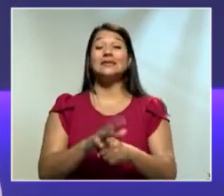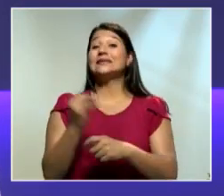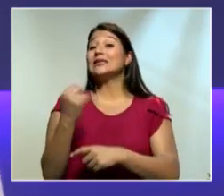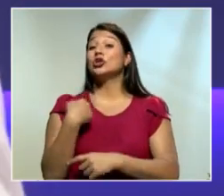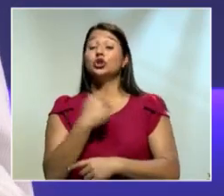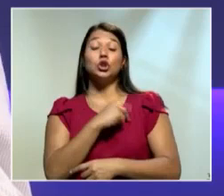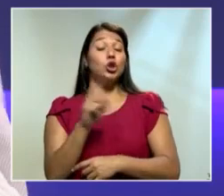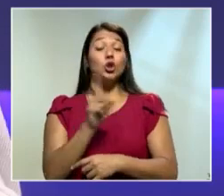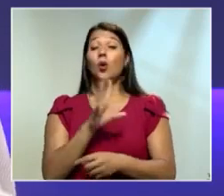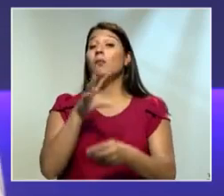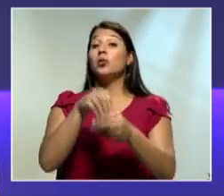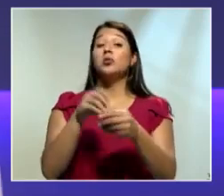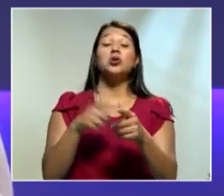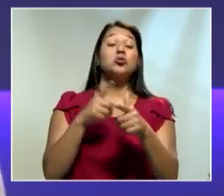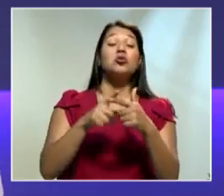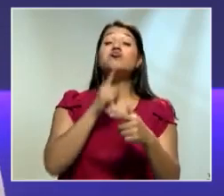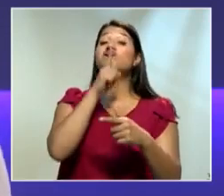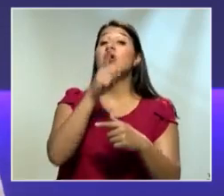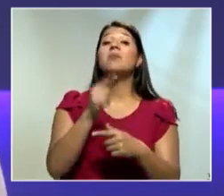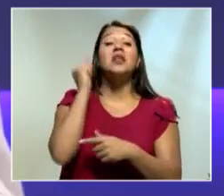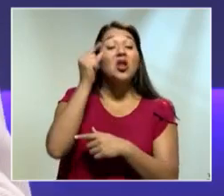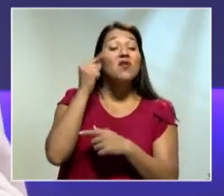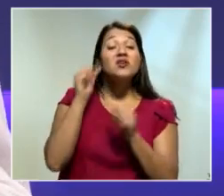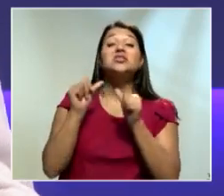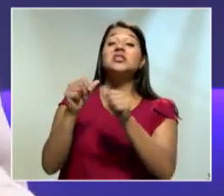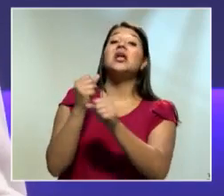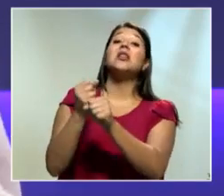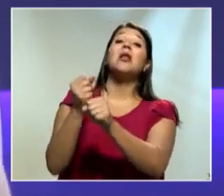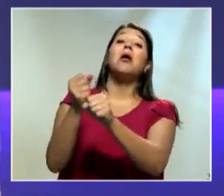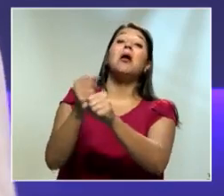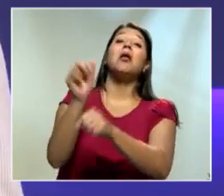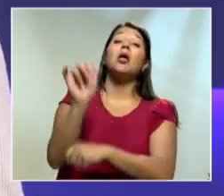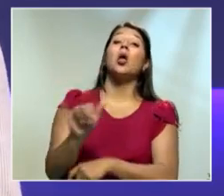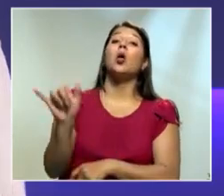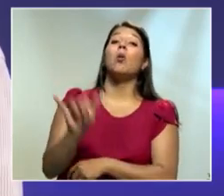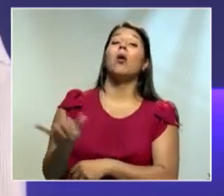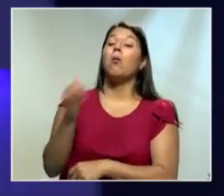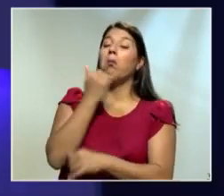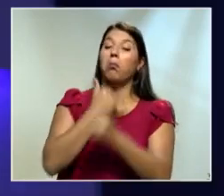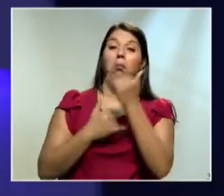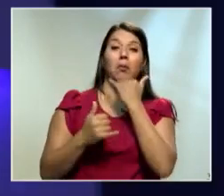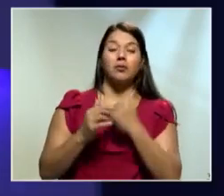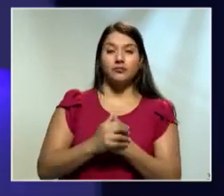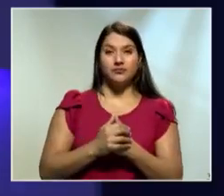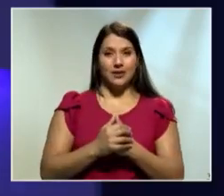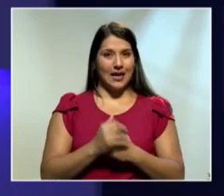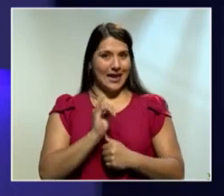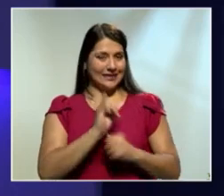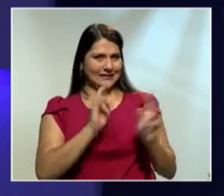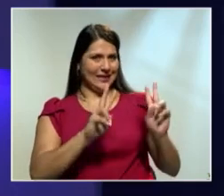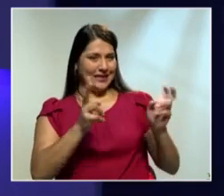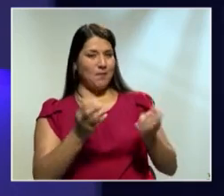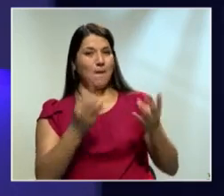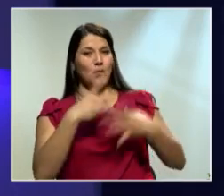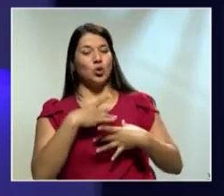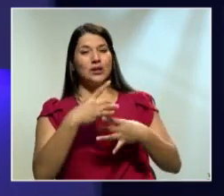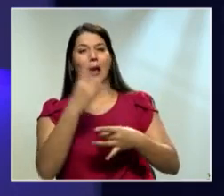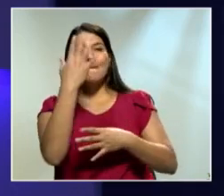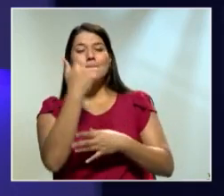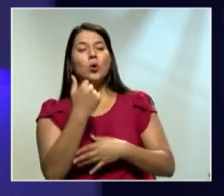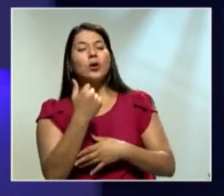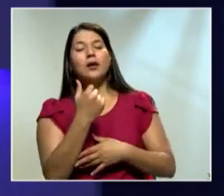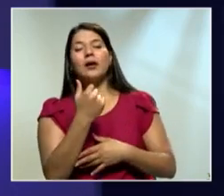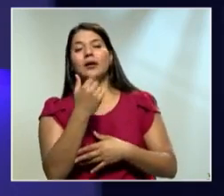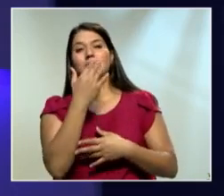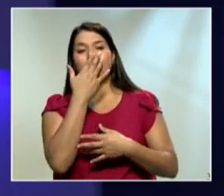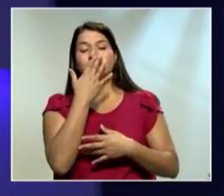a involucrar, realmente los gobiernos van a seguir trabajando sobre la misma línea que van. Sí, es todo un tema porque en esto hay una